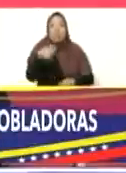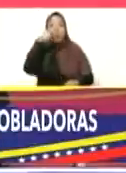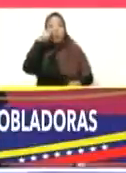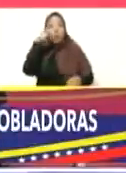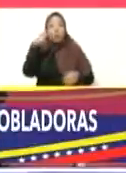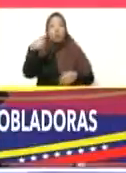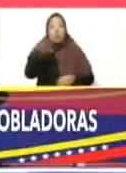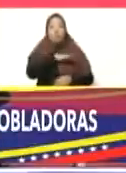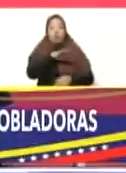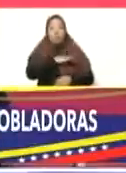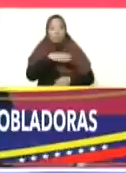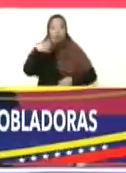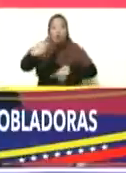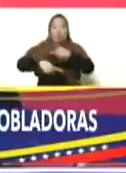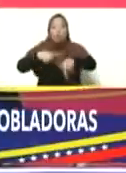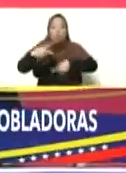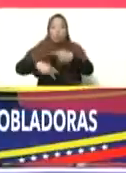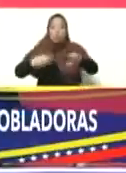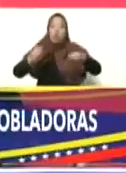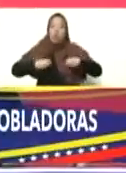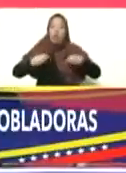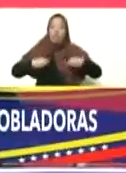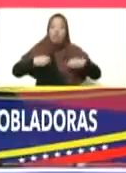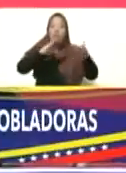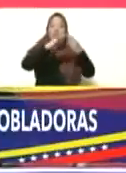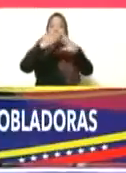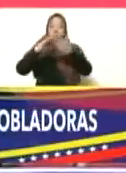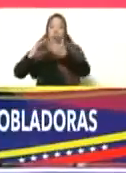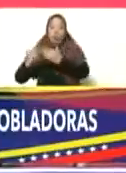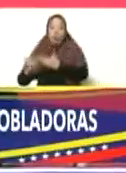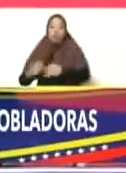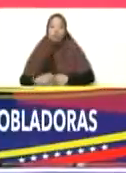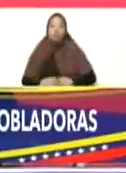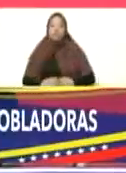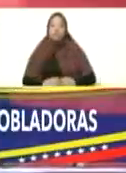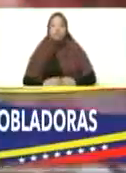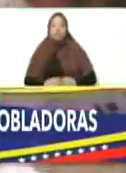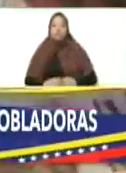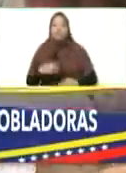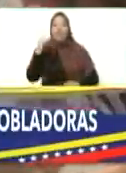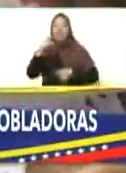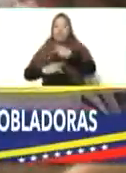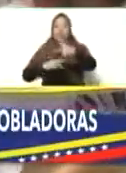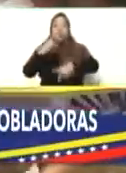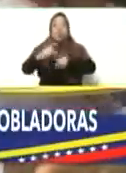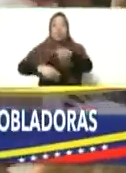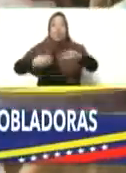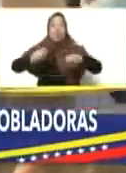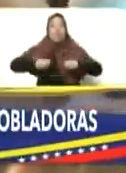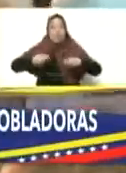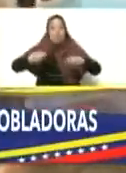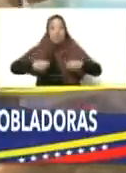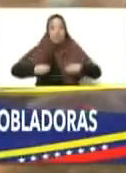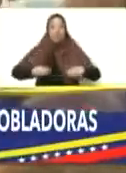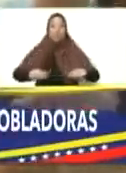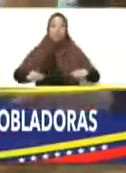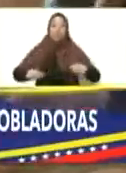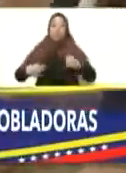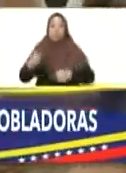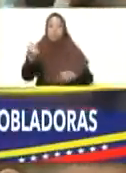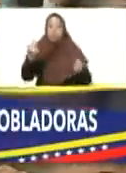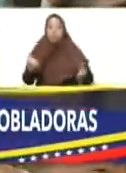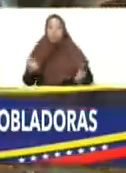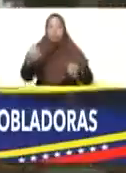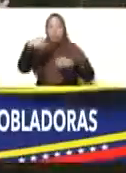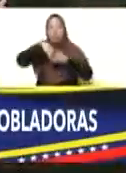autogestionario de la vida en comunidad la producción para la vida no para el enriquecimiento no para el